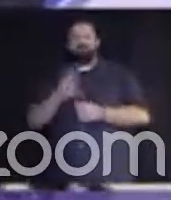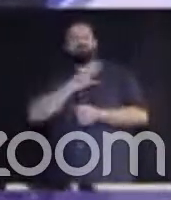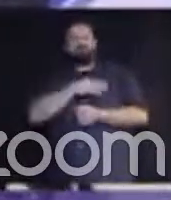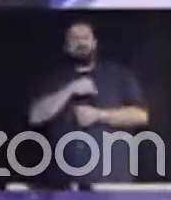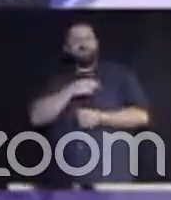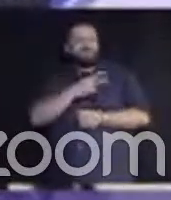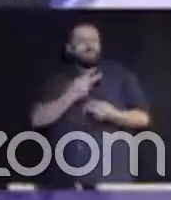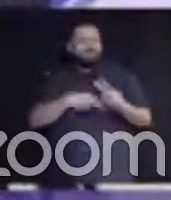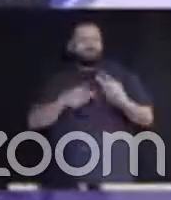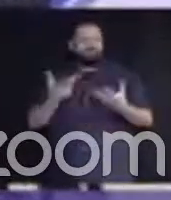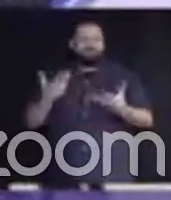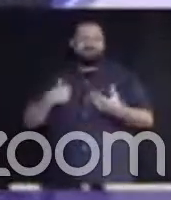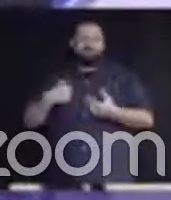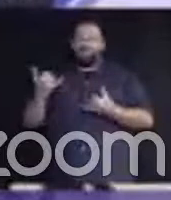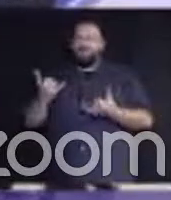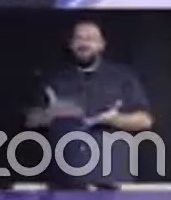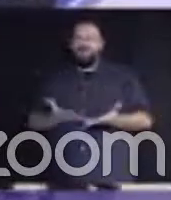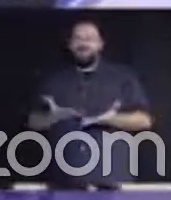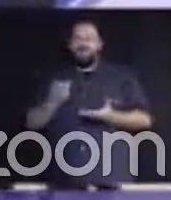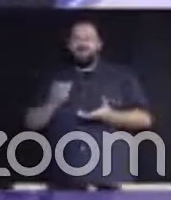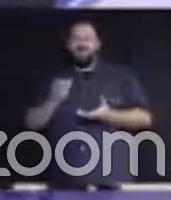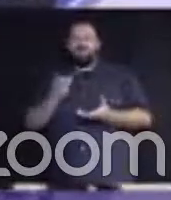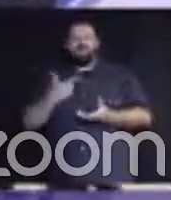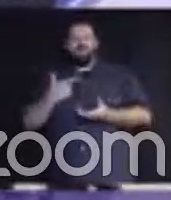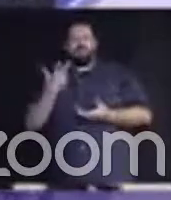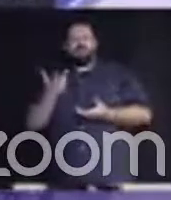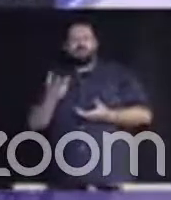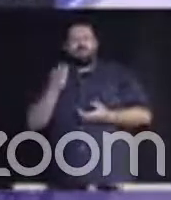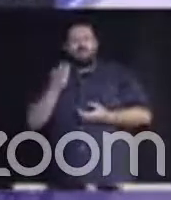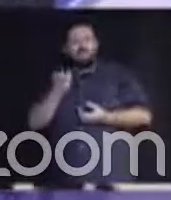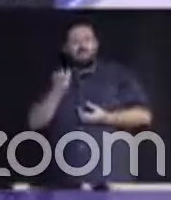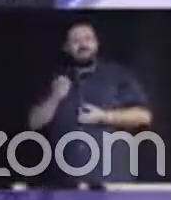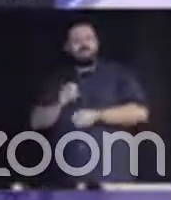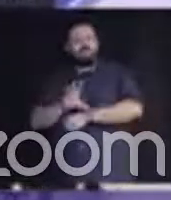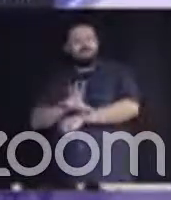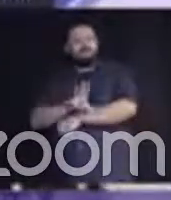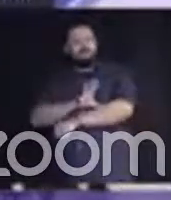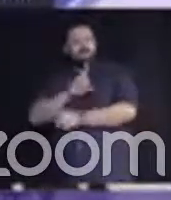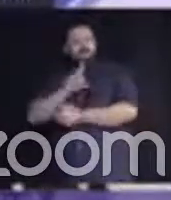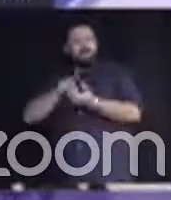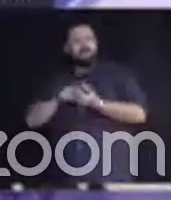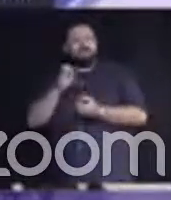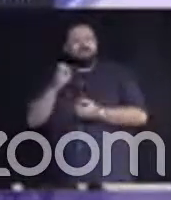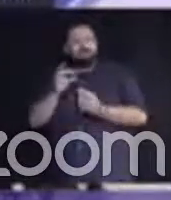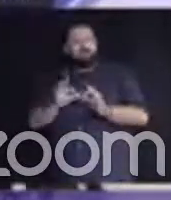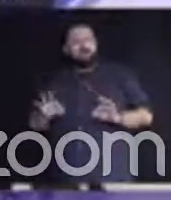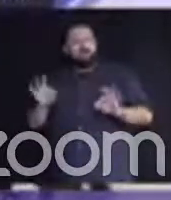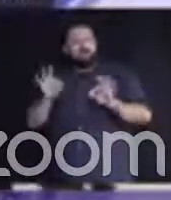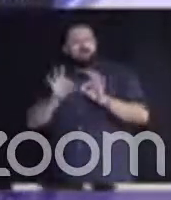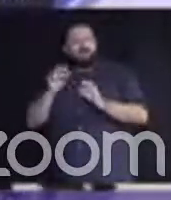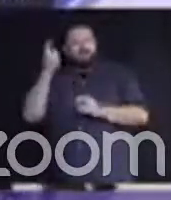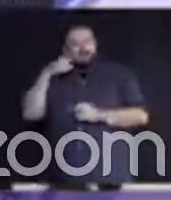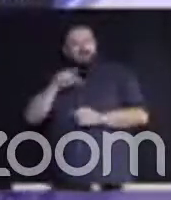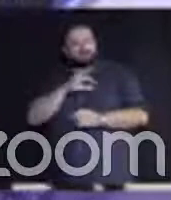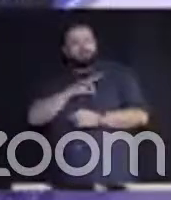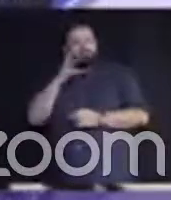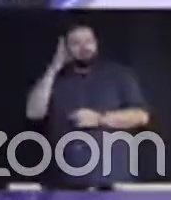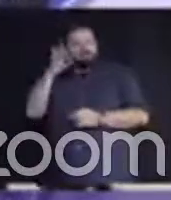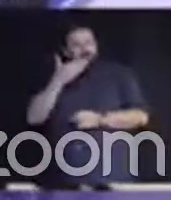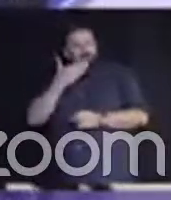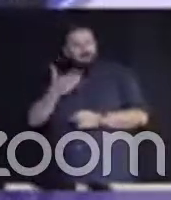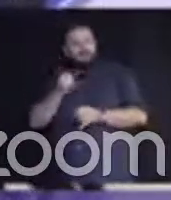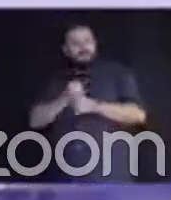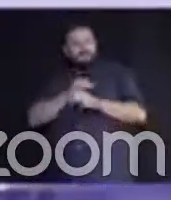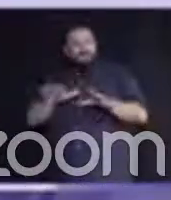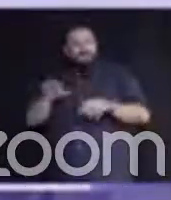mis hijos les hubiera encantado esto. Entonces, esas emociones son muy importantes que les hagan caso, junto con lo que van a aterrizar